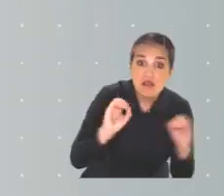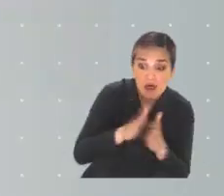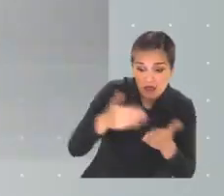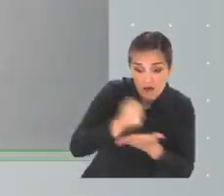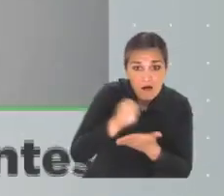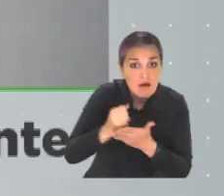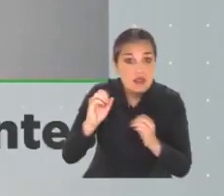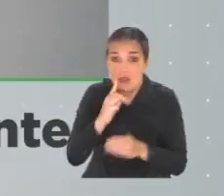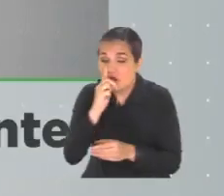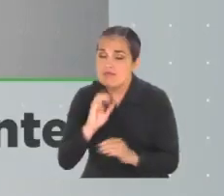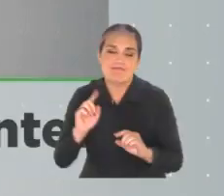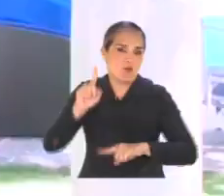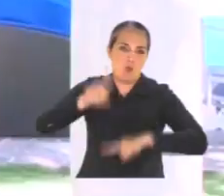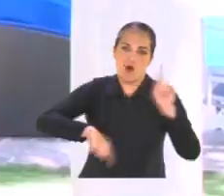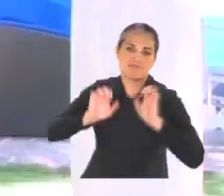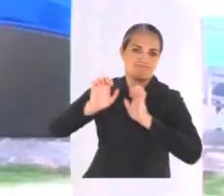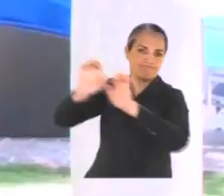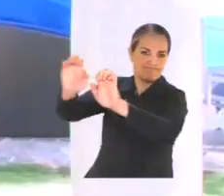todos.